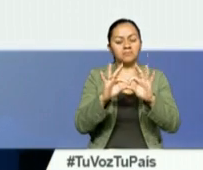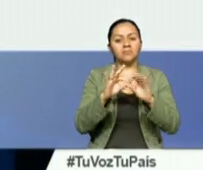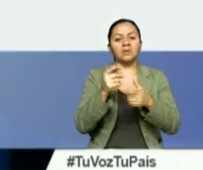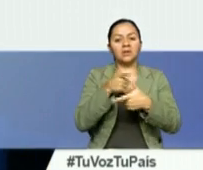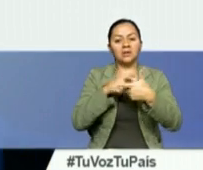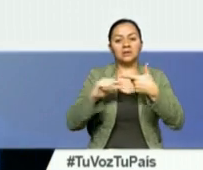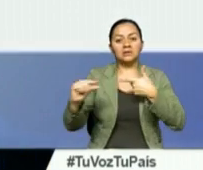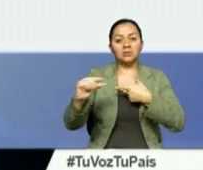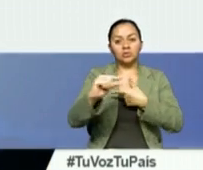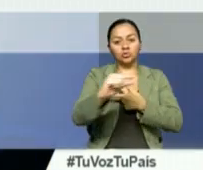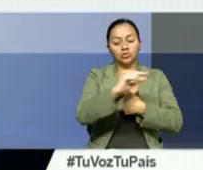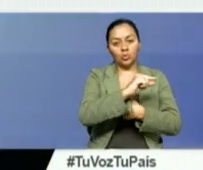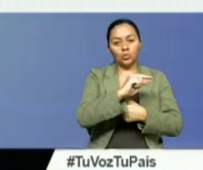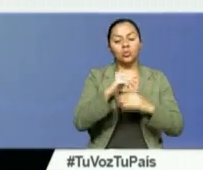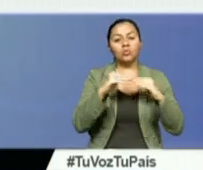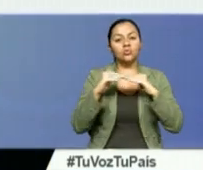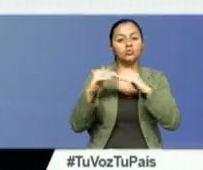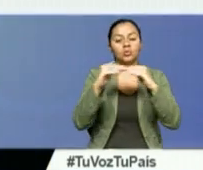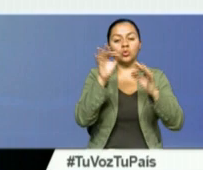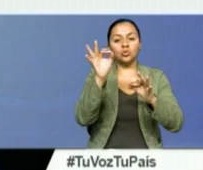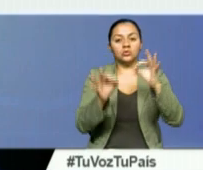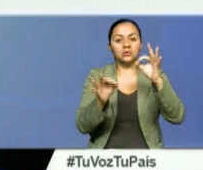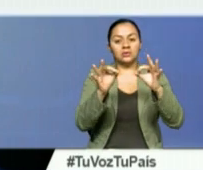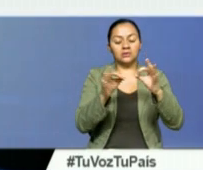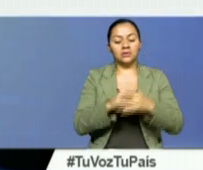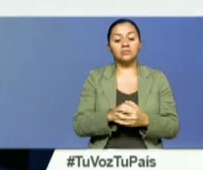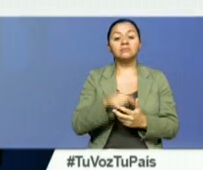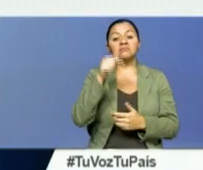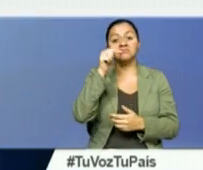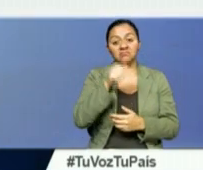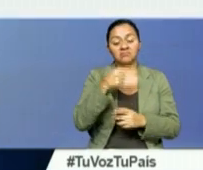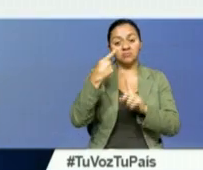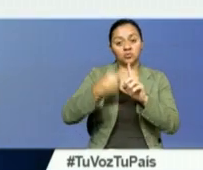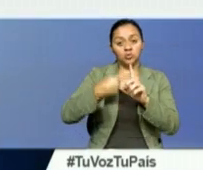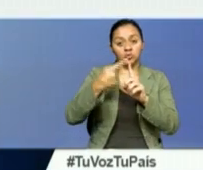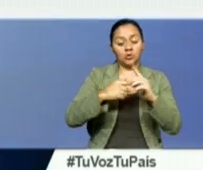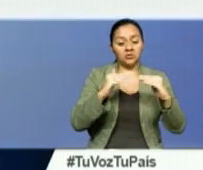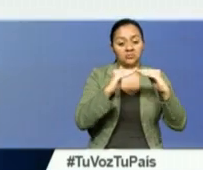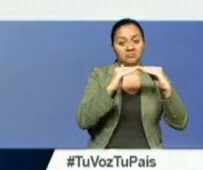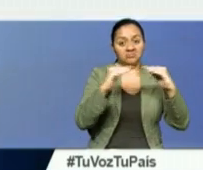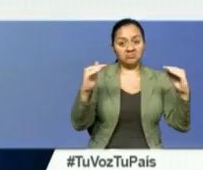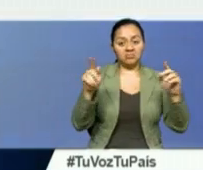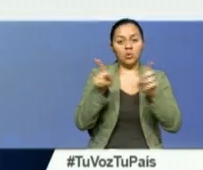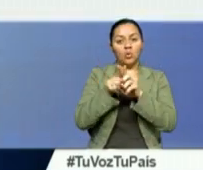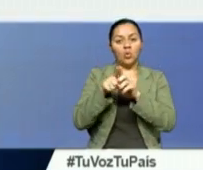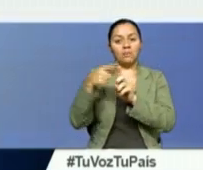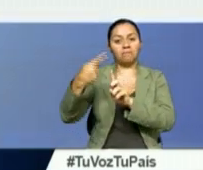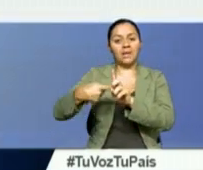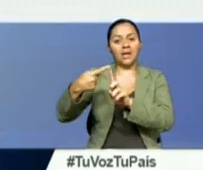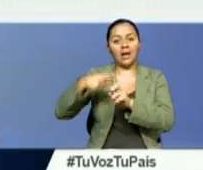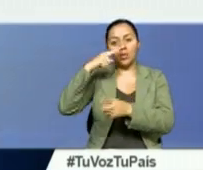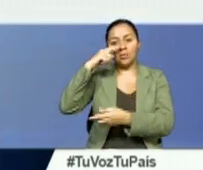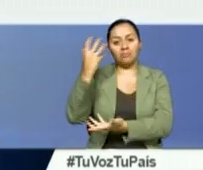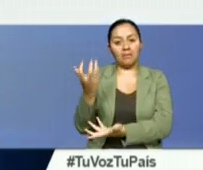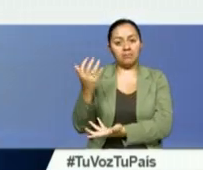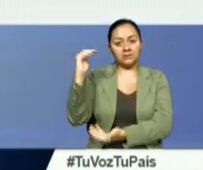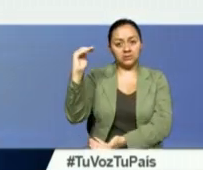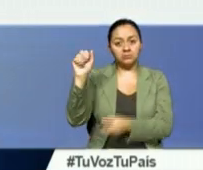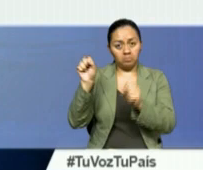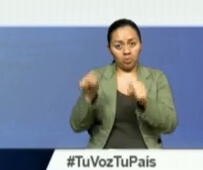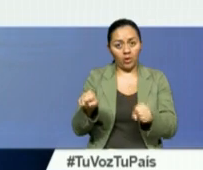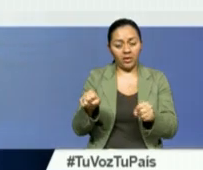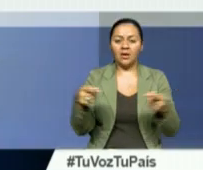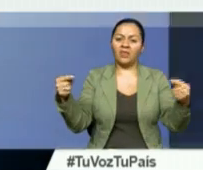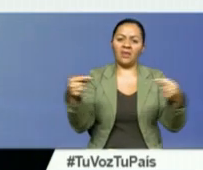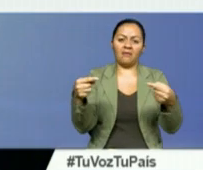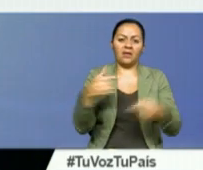distribución, justicia y equidad. Tratar el trabajo humano y los salarios exactamente de la misma manera que el mercado de papas nos muestra la